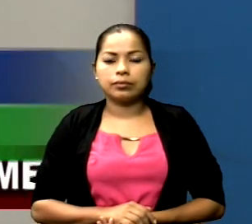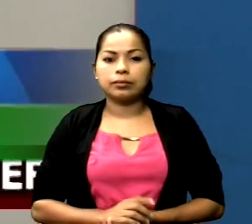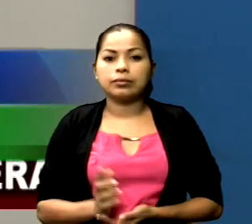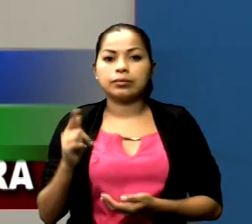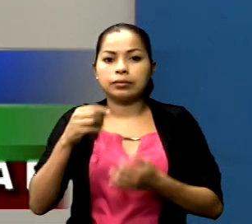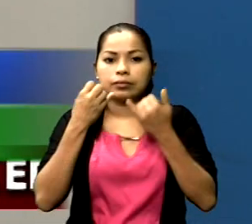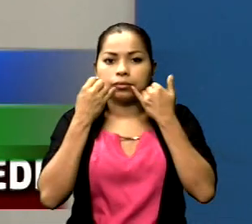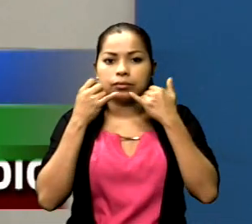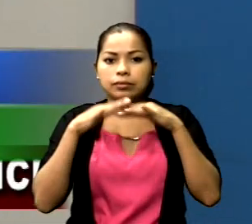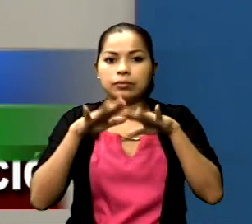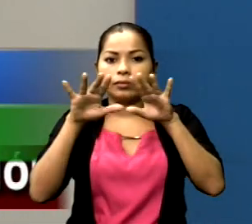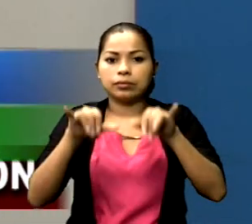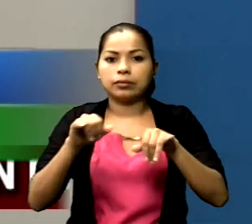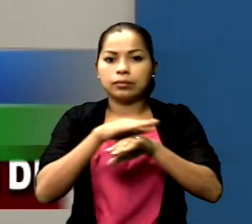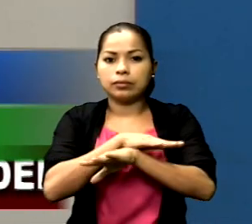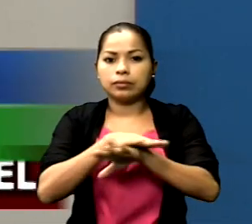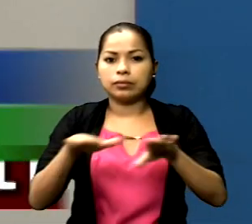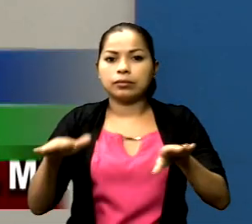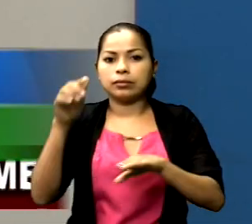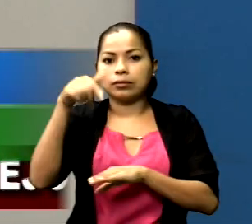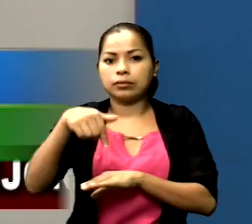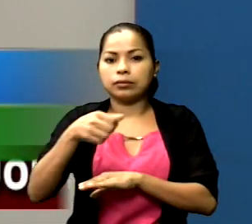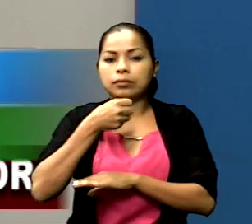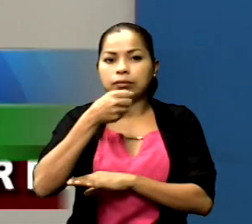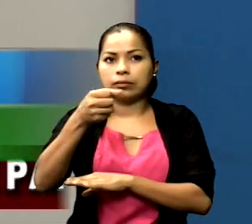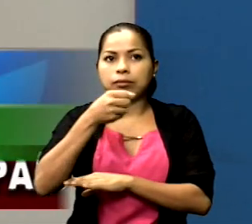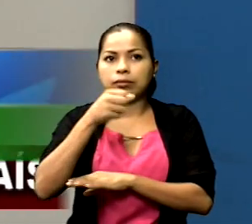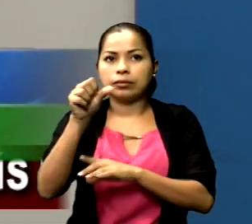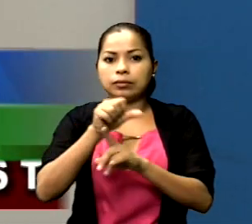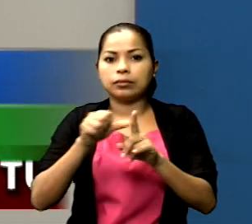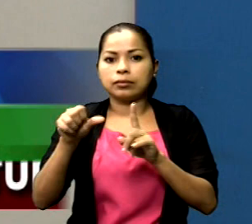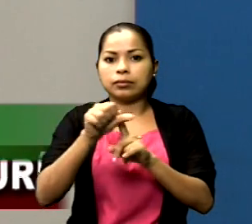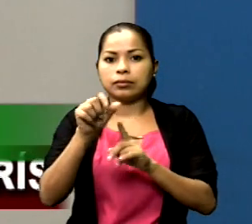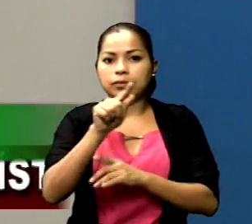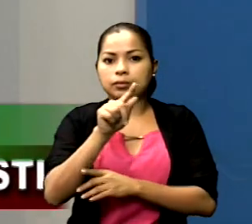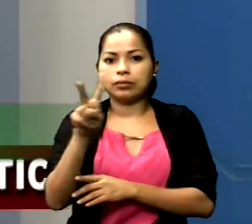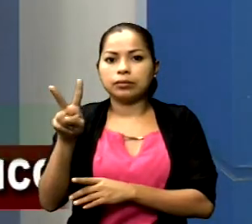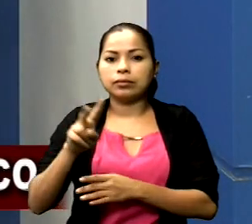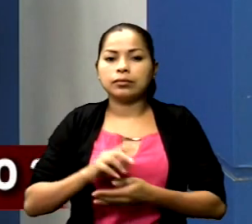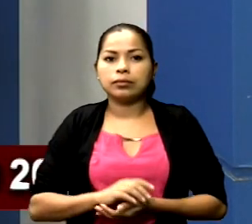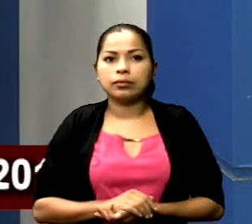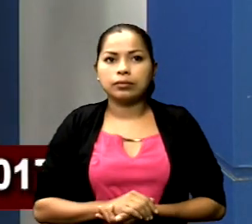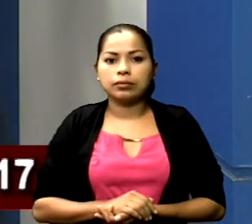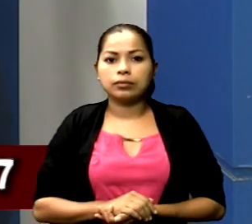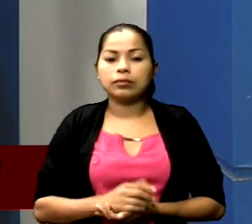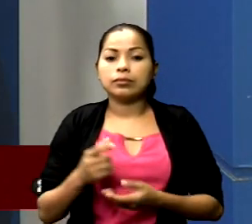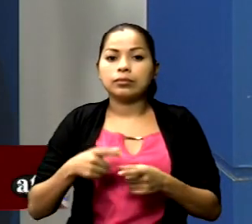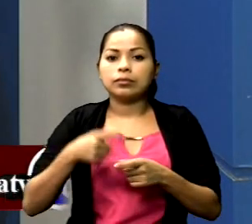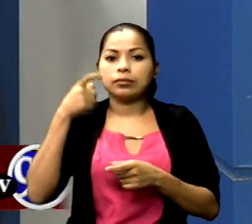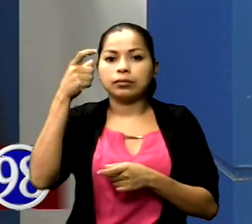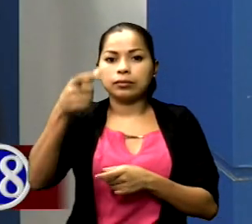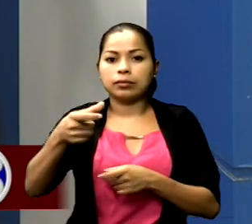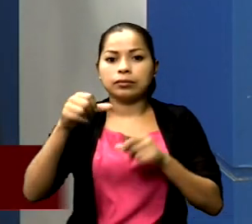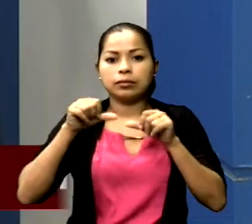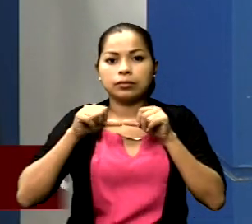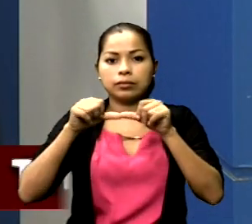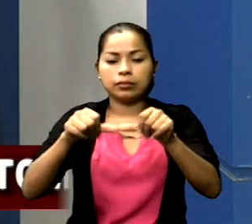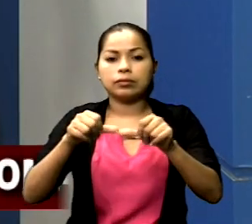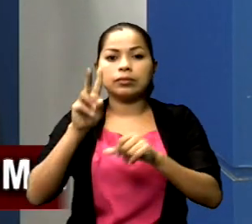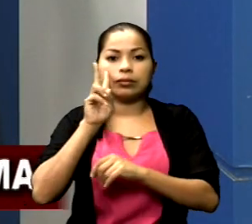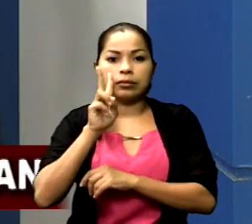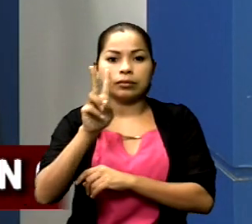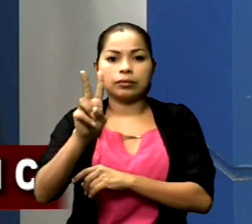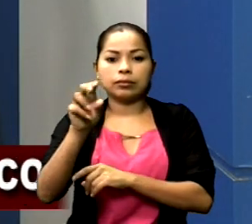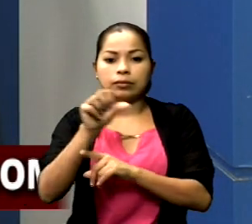Con esta información llegamos al final de esta edición de Noticias Asamblea TV. Les invitamos a que continúe viendo